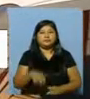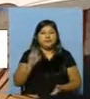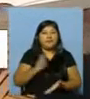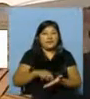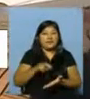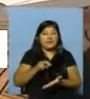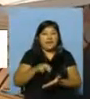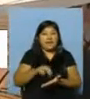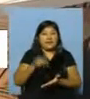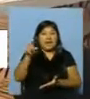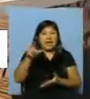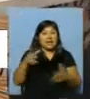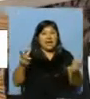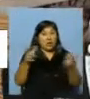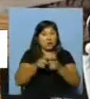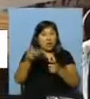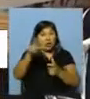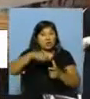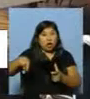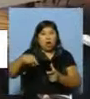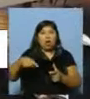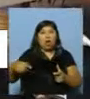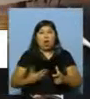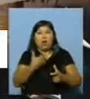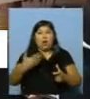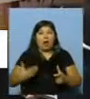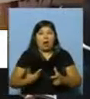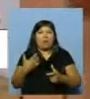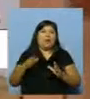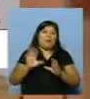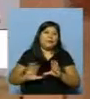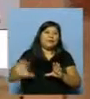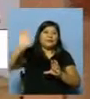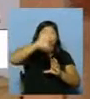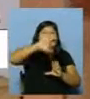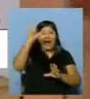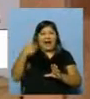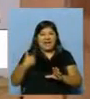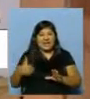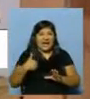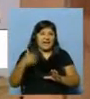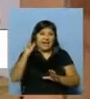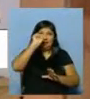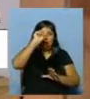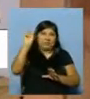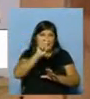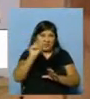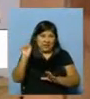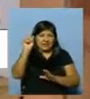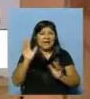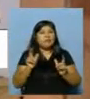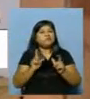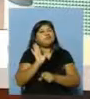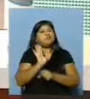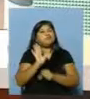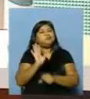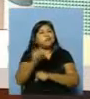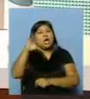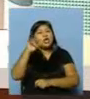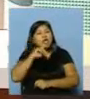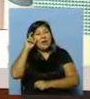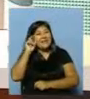Salta se reúne el Norte Grande. Sáenz recibirá a otros gobernadores. En la oportunidad, en suelo